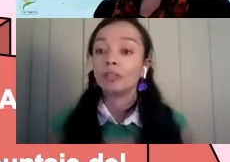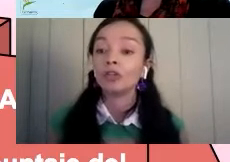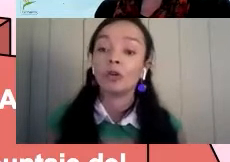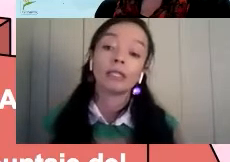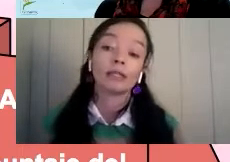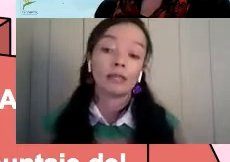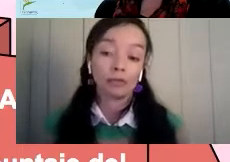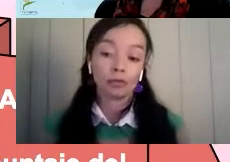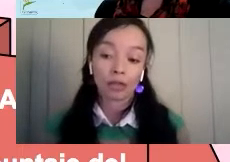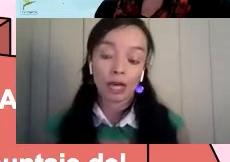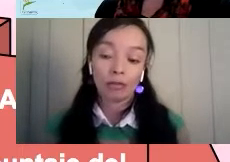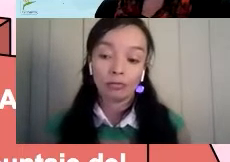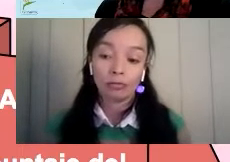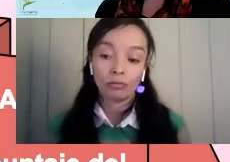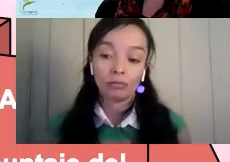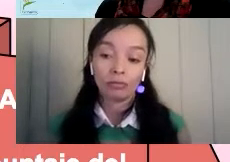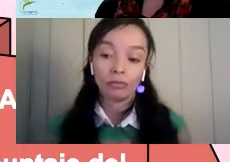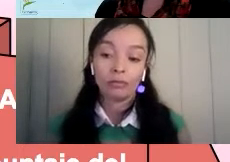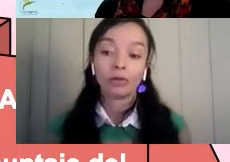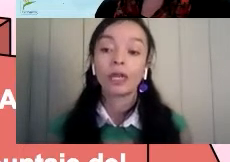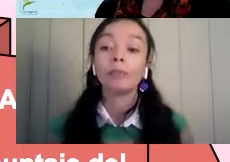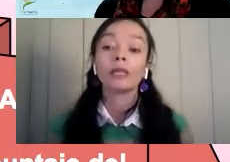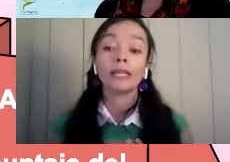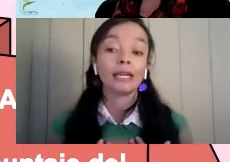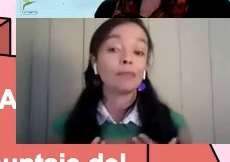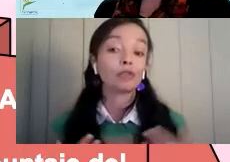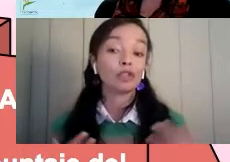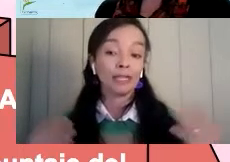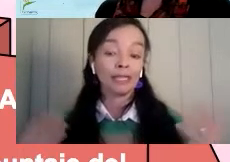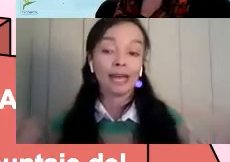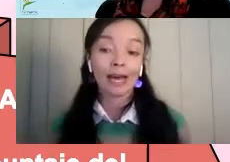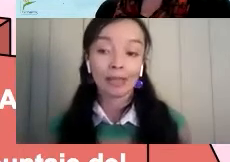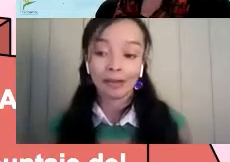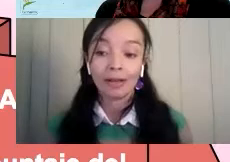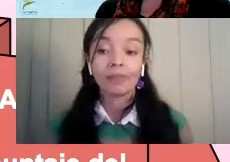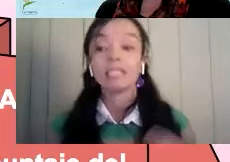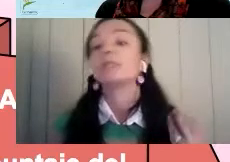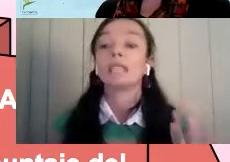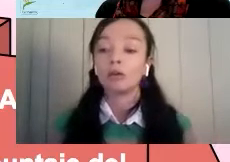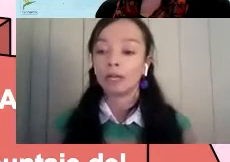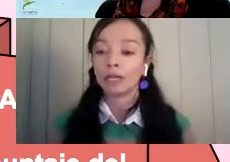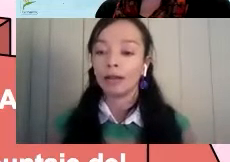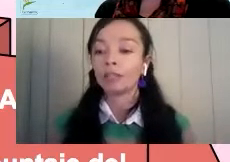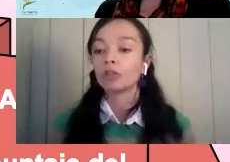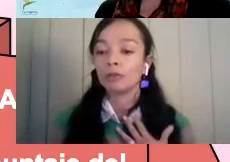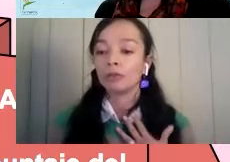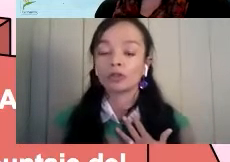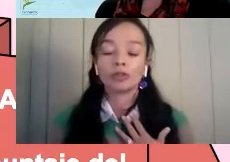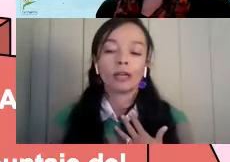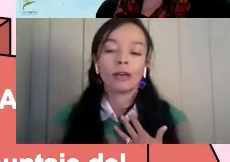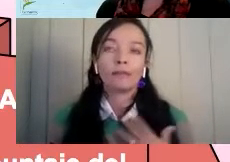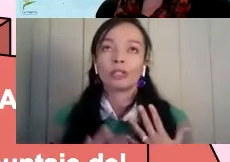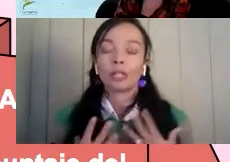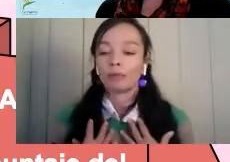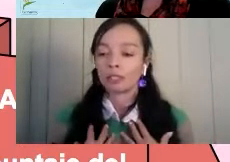el niño no va a estar tan frustrado. ¿Por qué? Porque tiene la posibilidad de expresar lo que quiere. Es como nosotros,